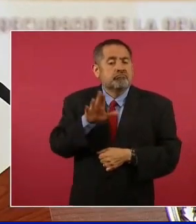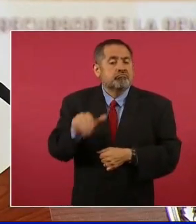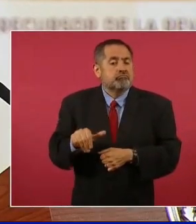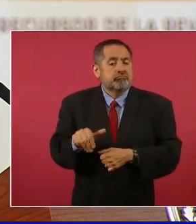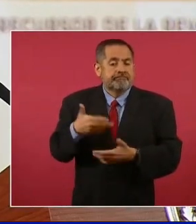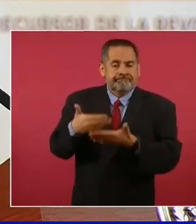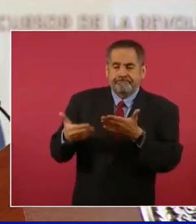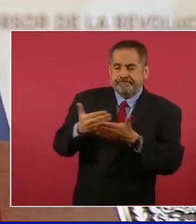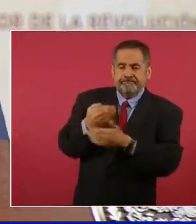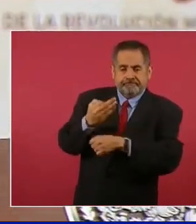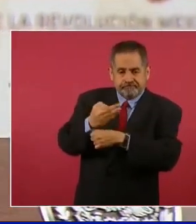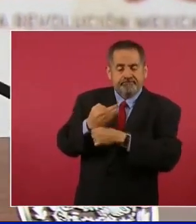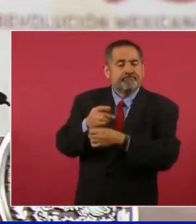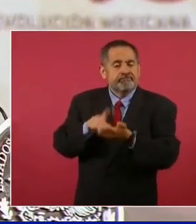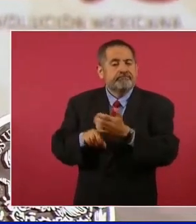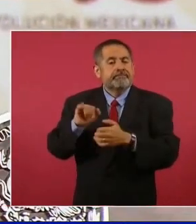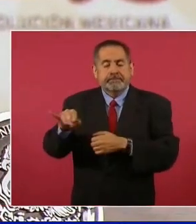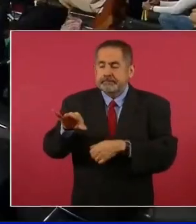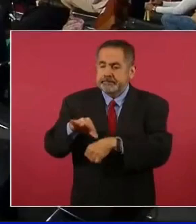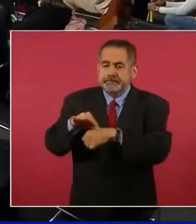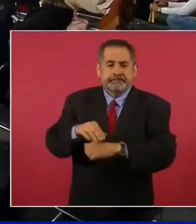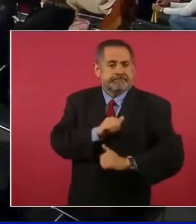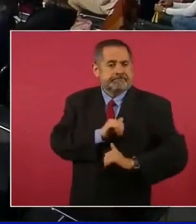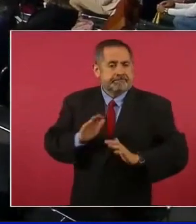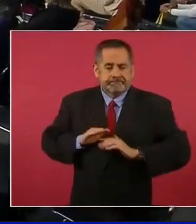se está